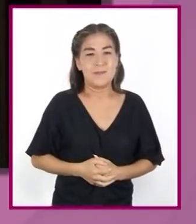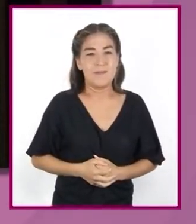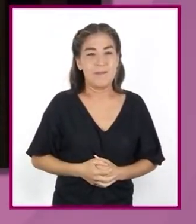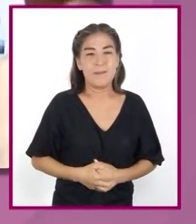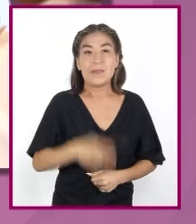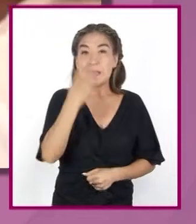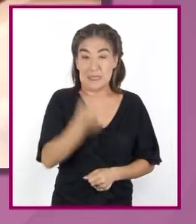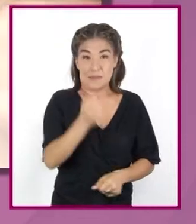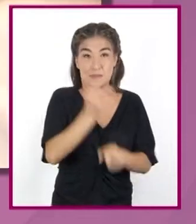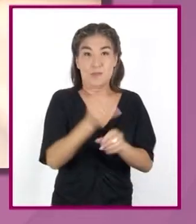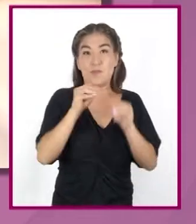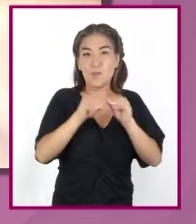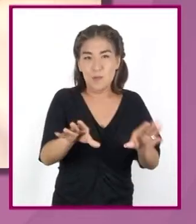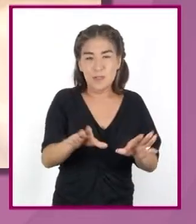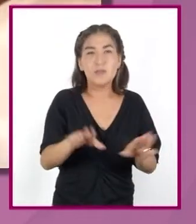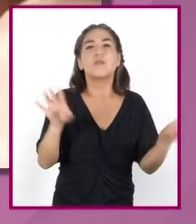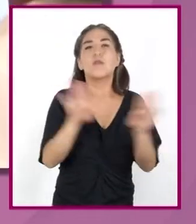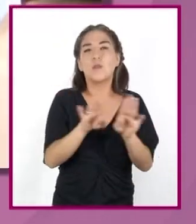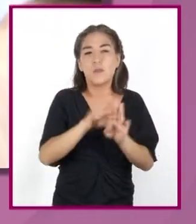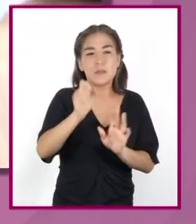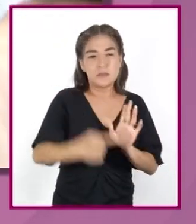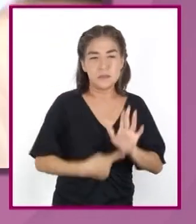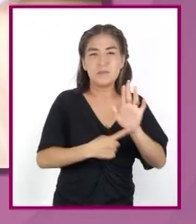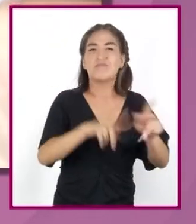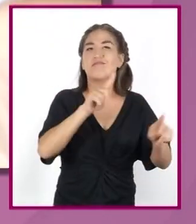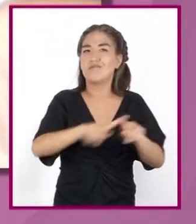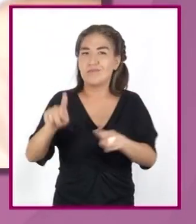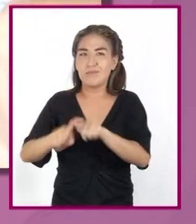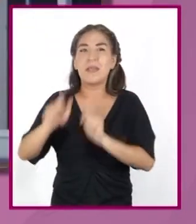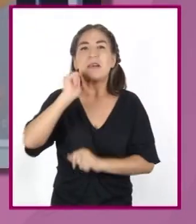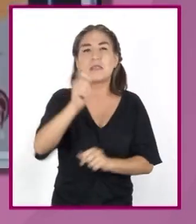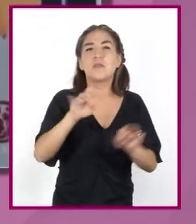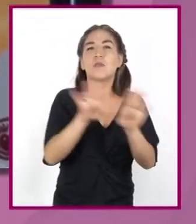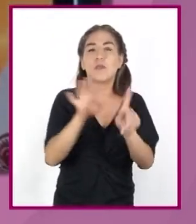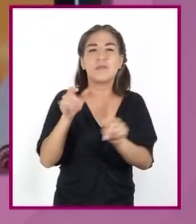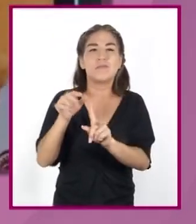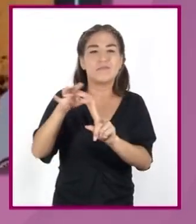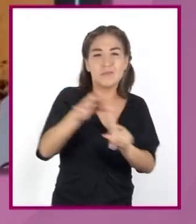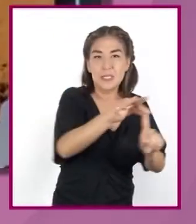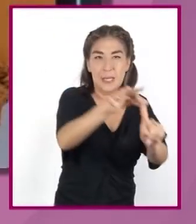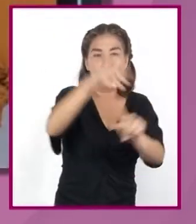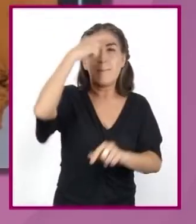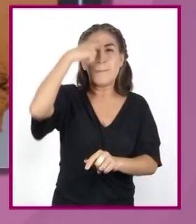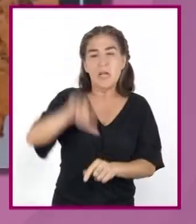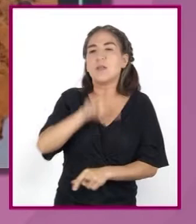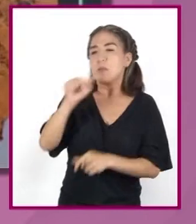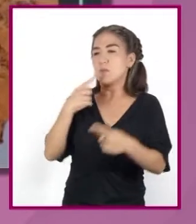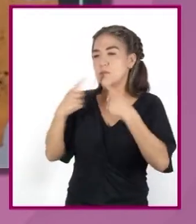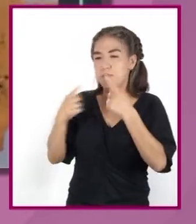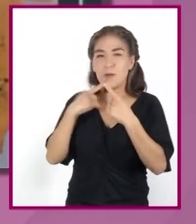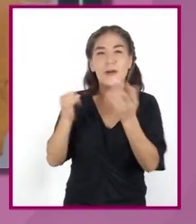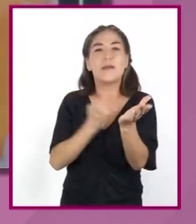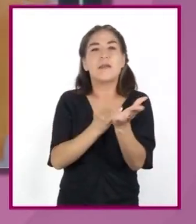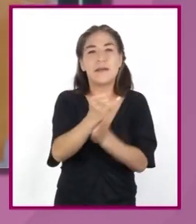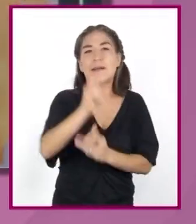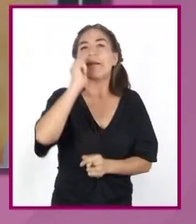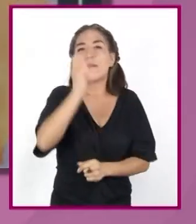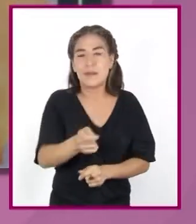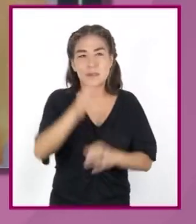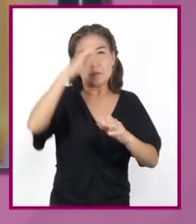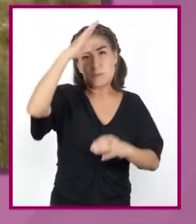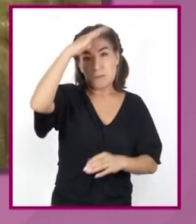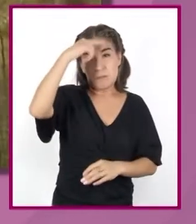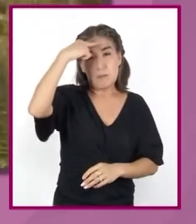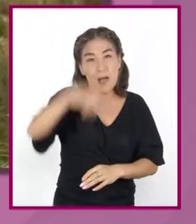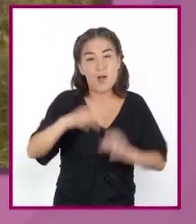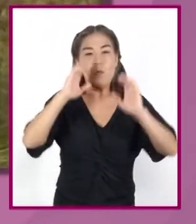Con esta información se generan una variedad de productos que guían la toma de decisiones relacionada con el manejo,